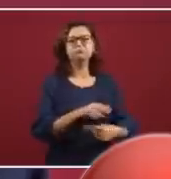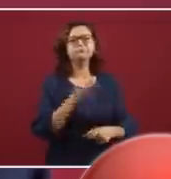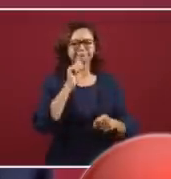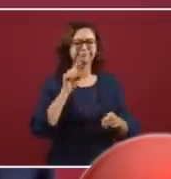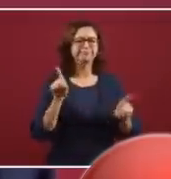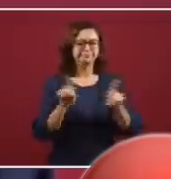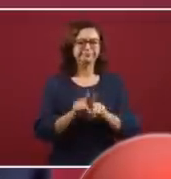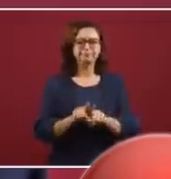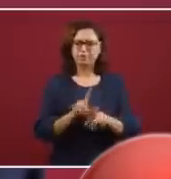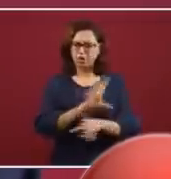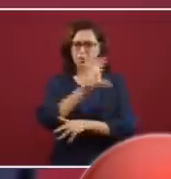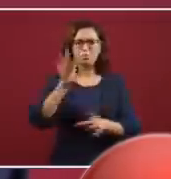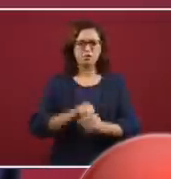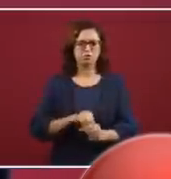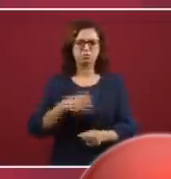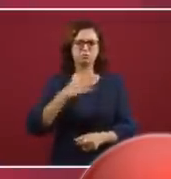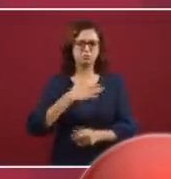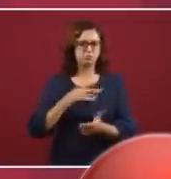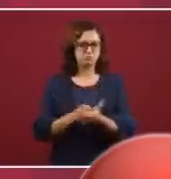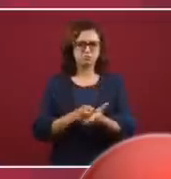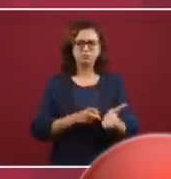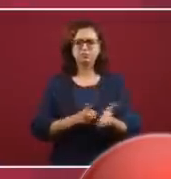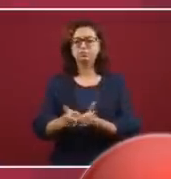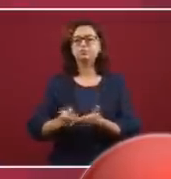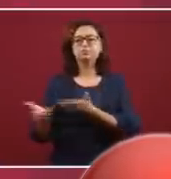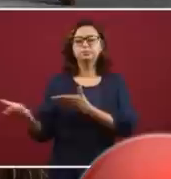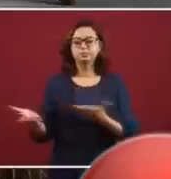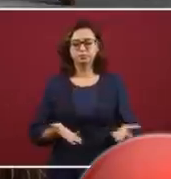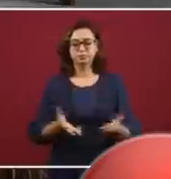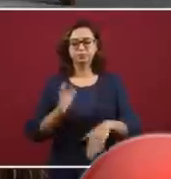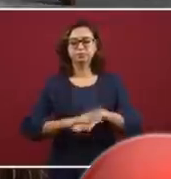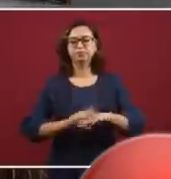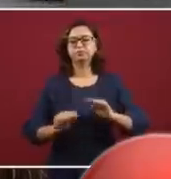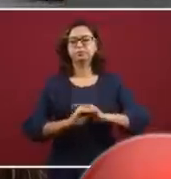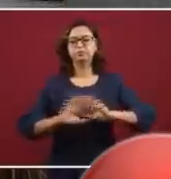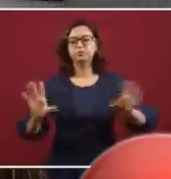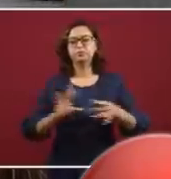también a plenitud. Entonces, a ver, aclaramos.